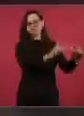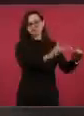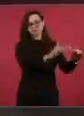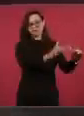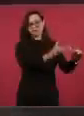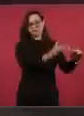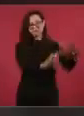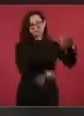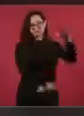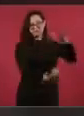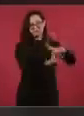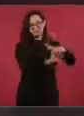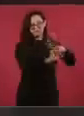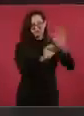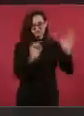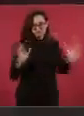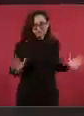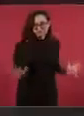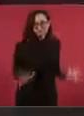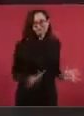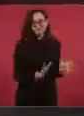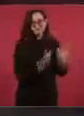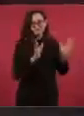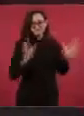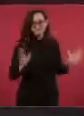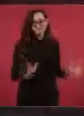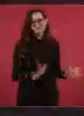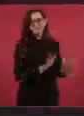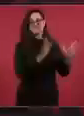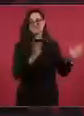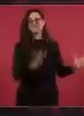que llegaron